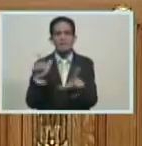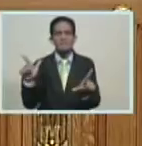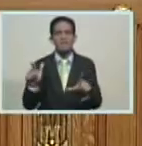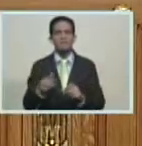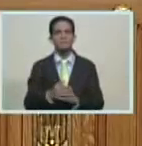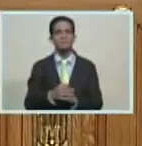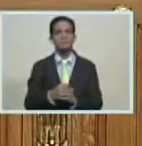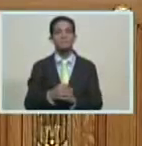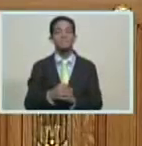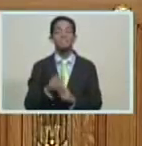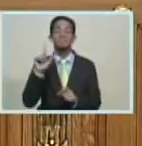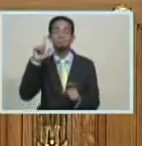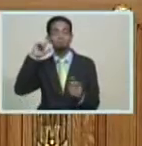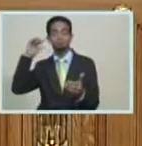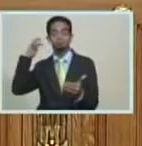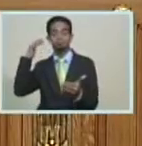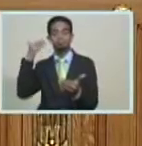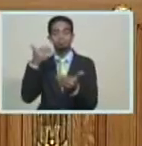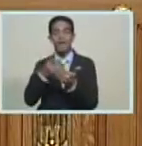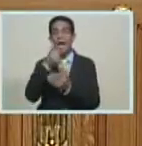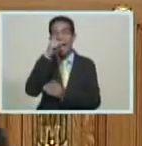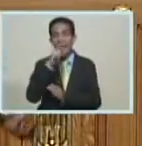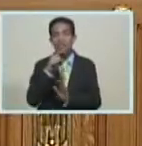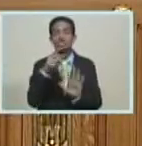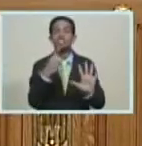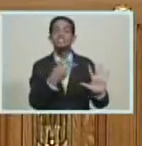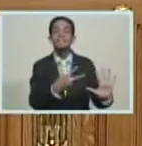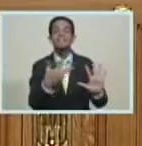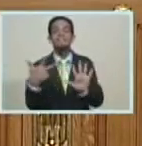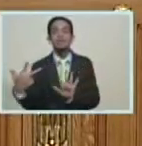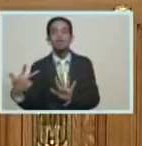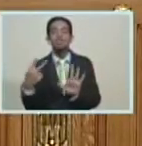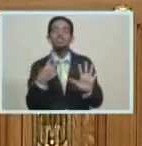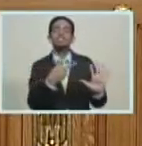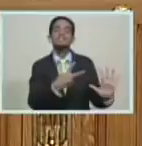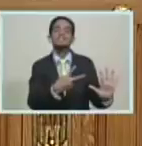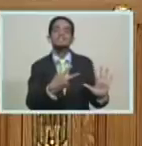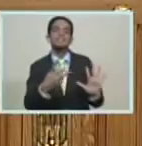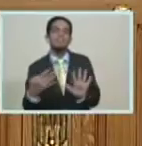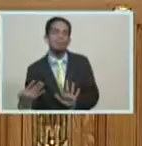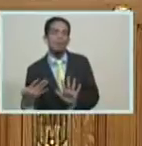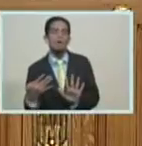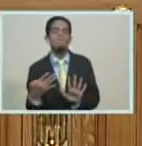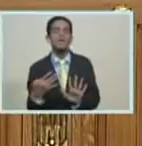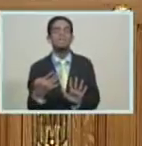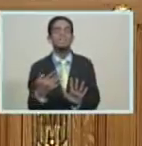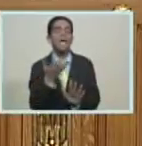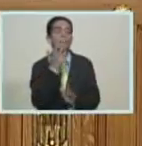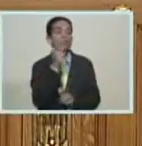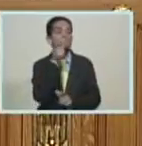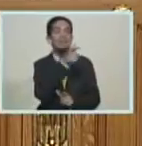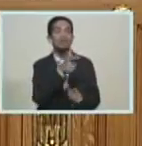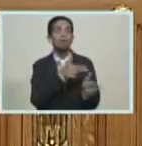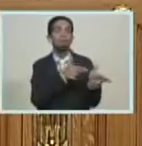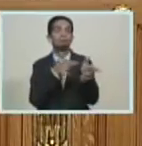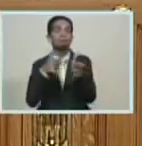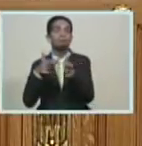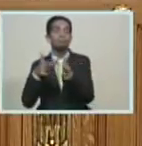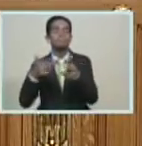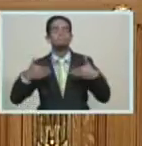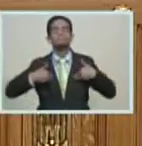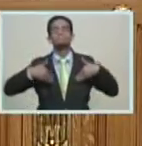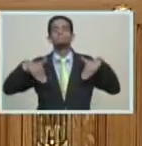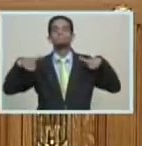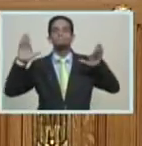del 68 como del 78, dejaron los fusiles y se fueron a hacer política. Se fueron a hacer política